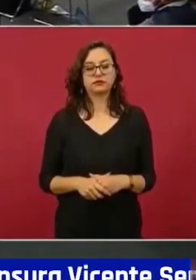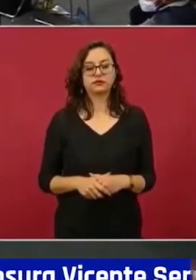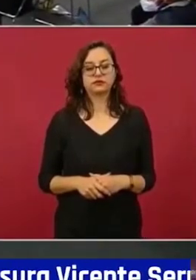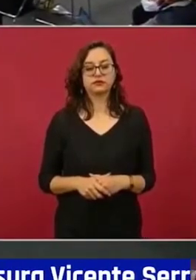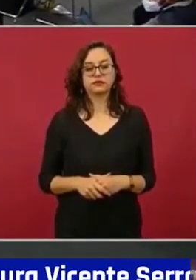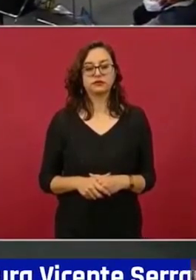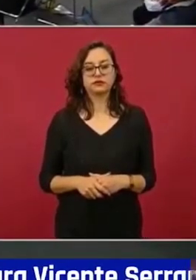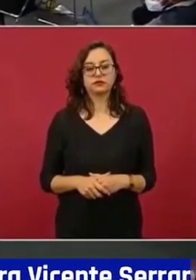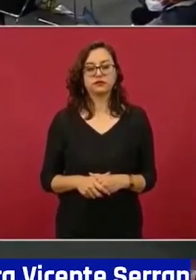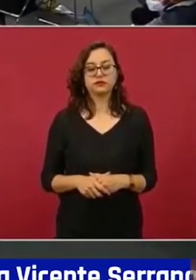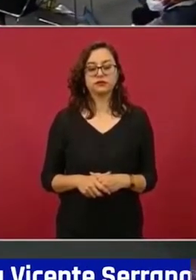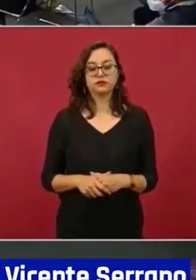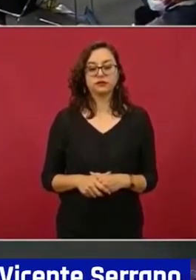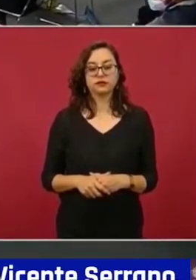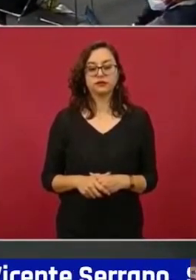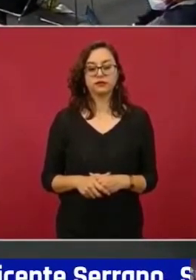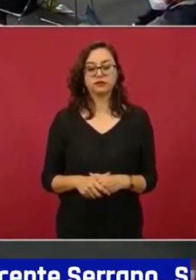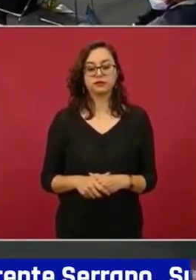Y estaba